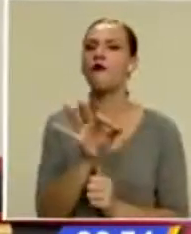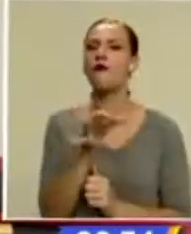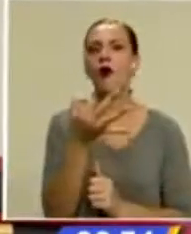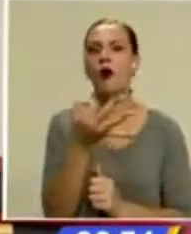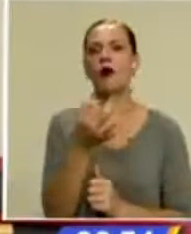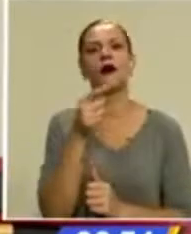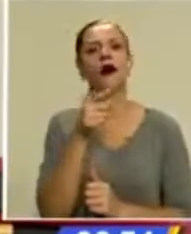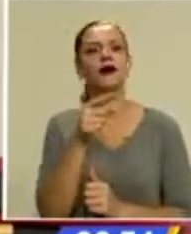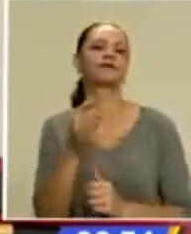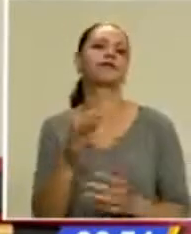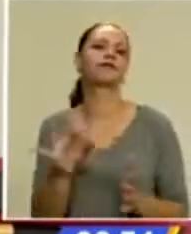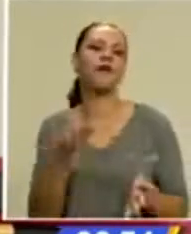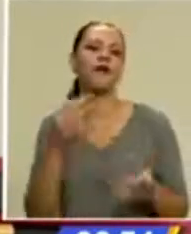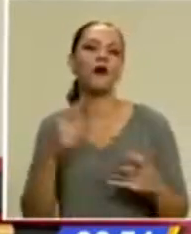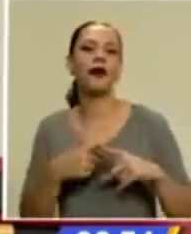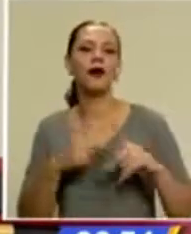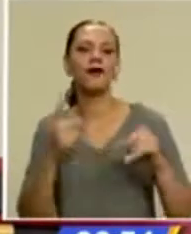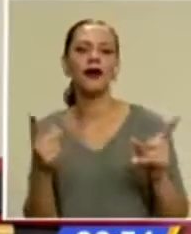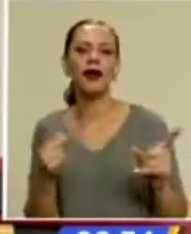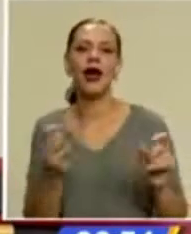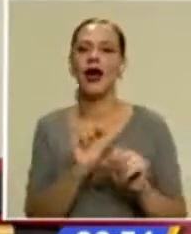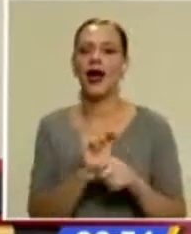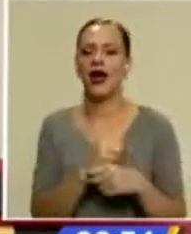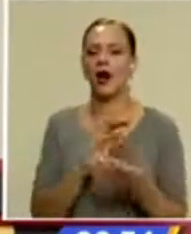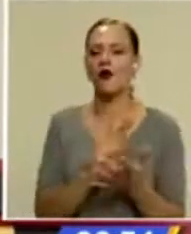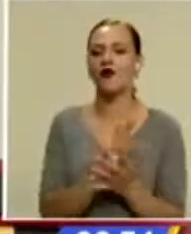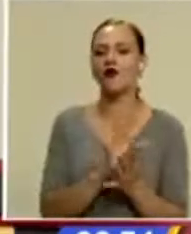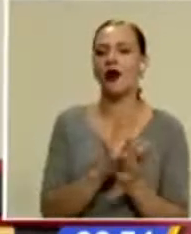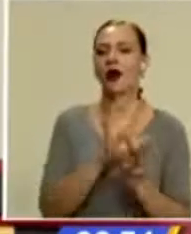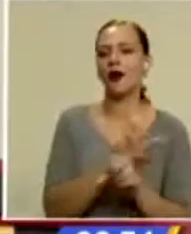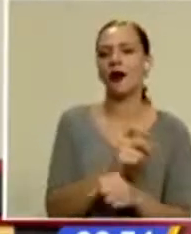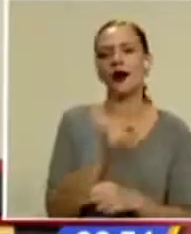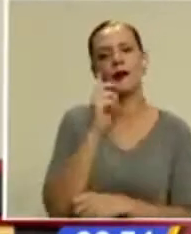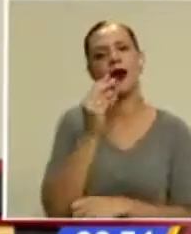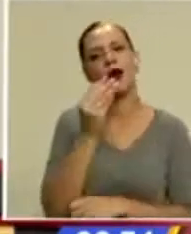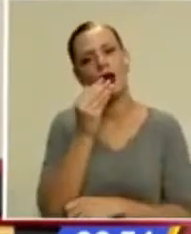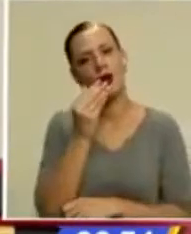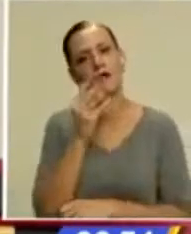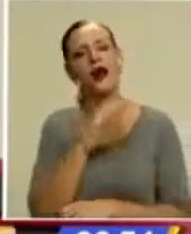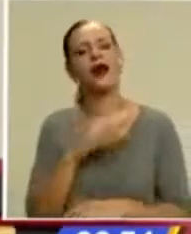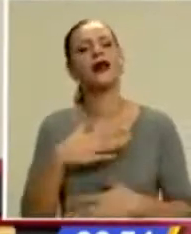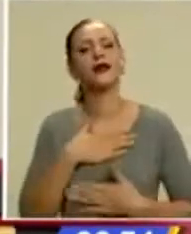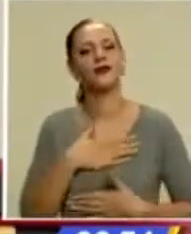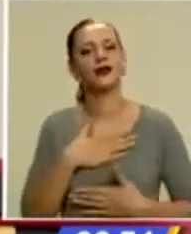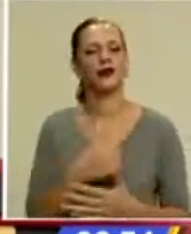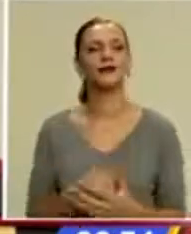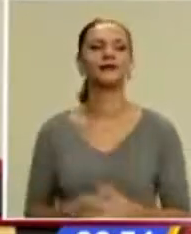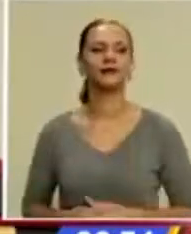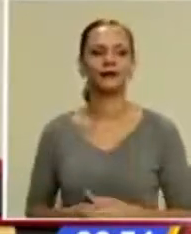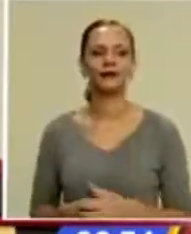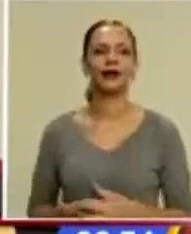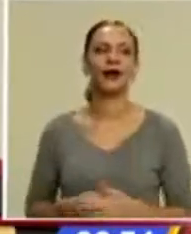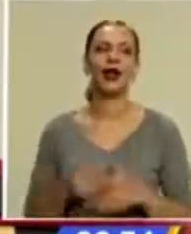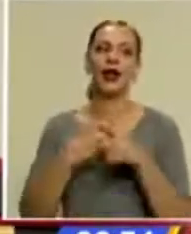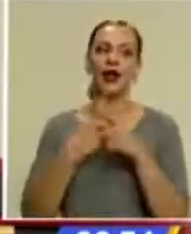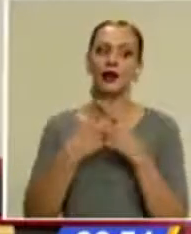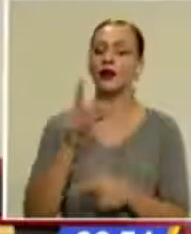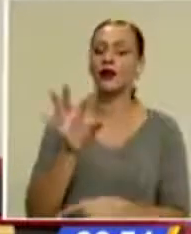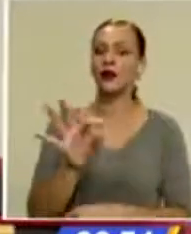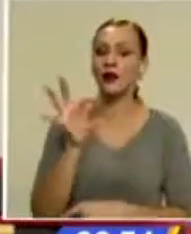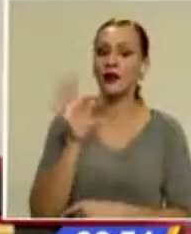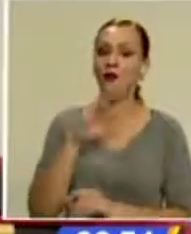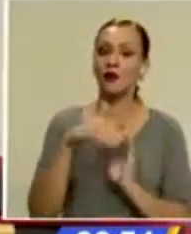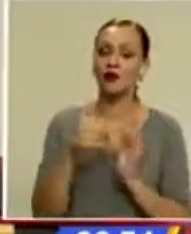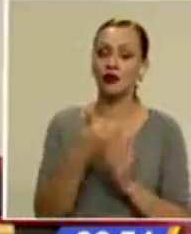una manera diferente de hacer la tortilla y también para comérnosla y disfrutarla. Claro. Entonces, invitamos